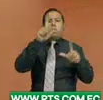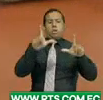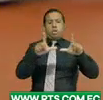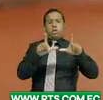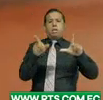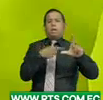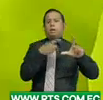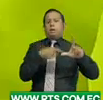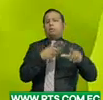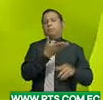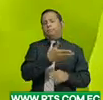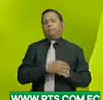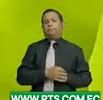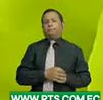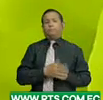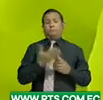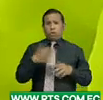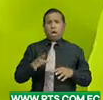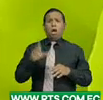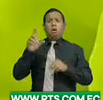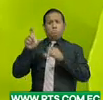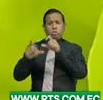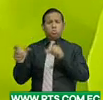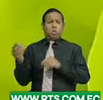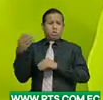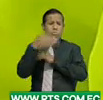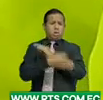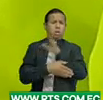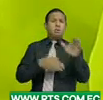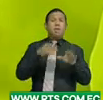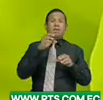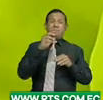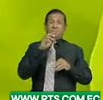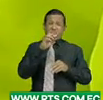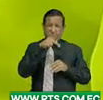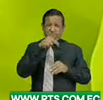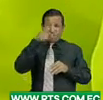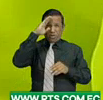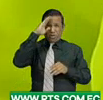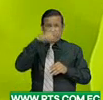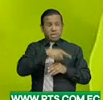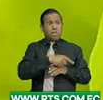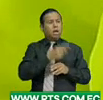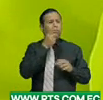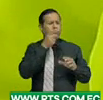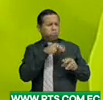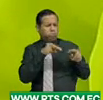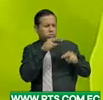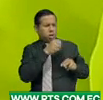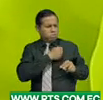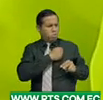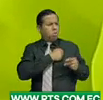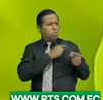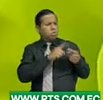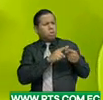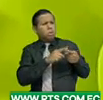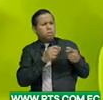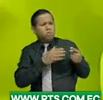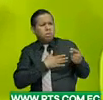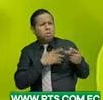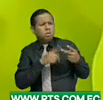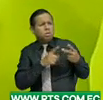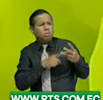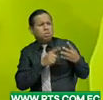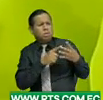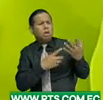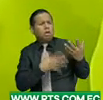la policía judicial se acercaron varias personas perjudicadas, quienes reconocieron los objetos incautados como los que habían